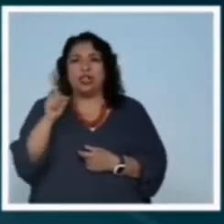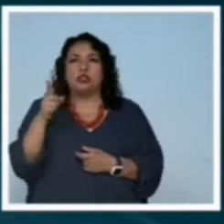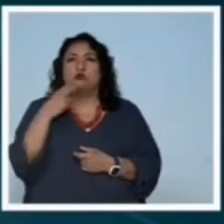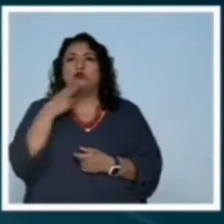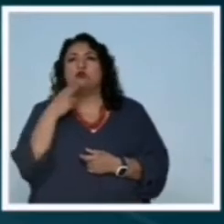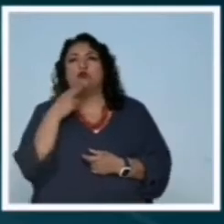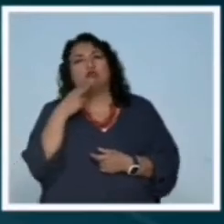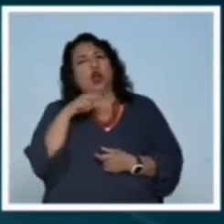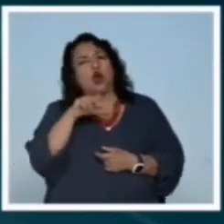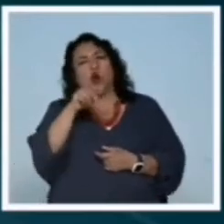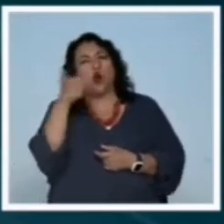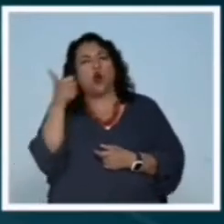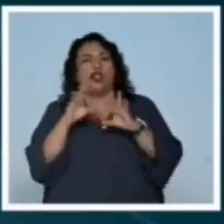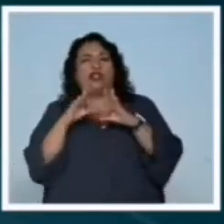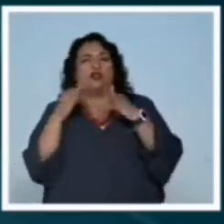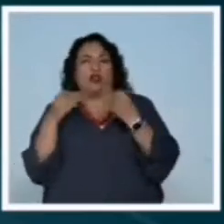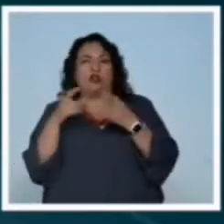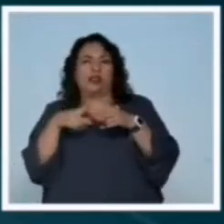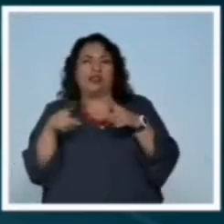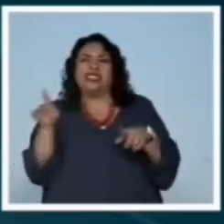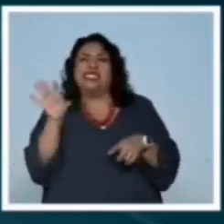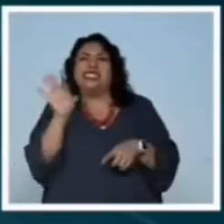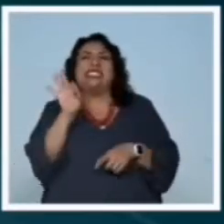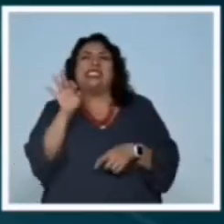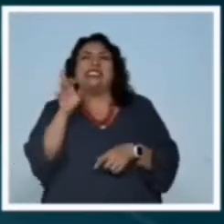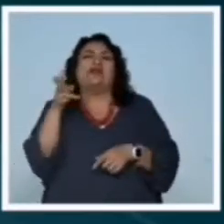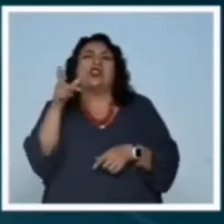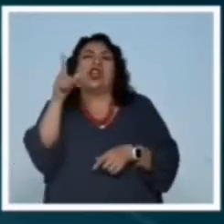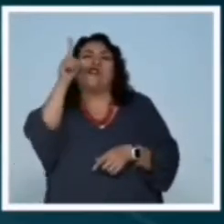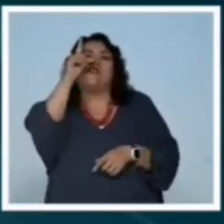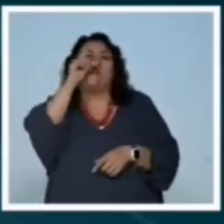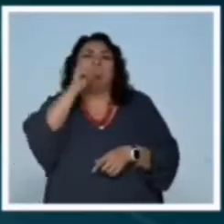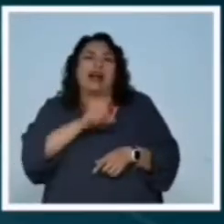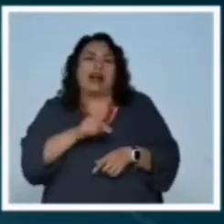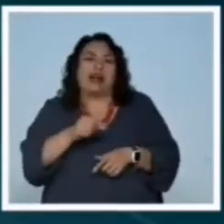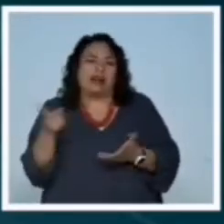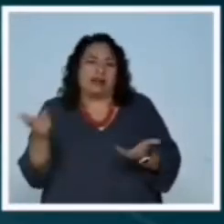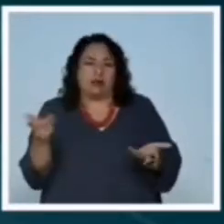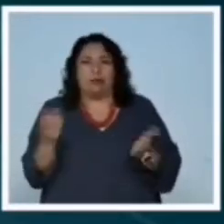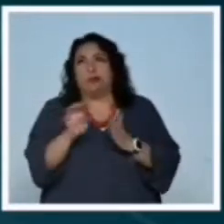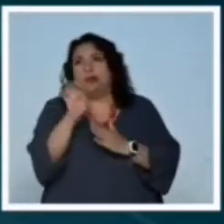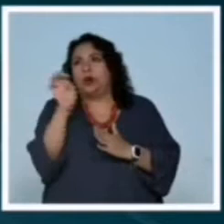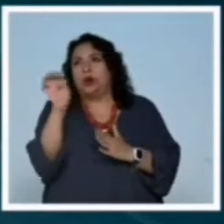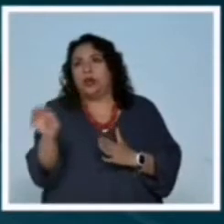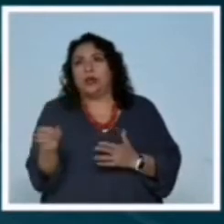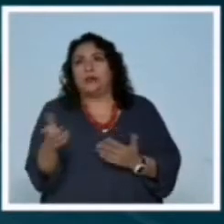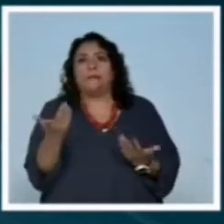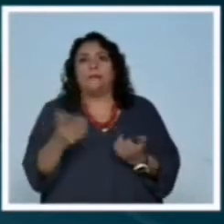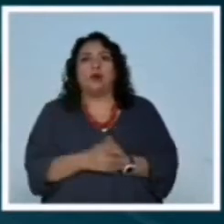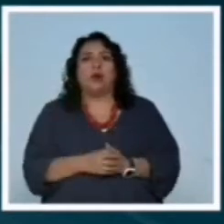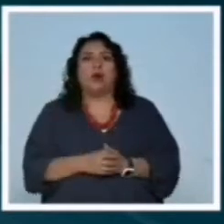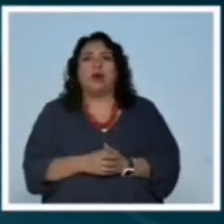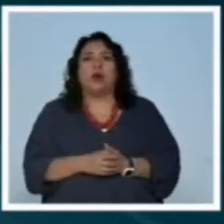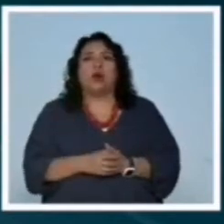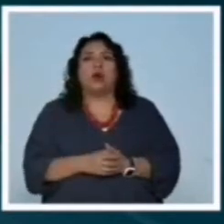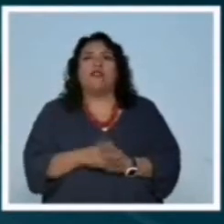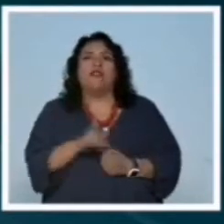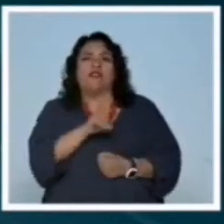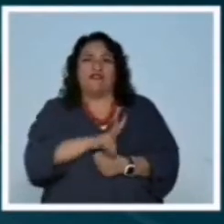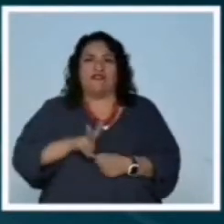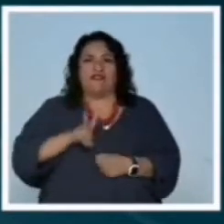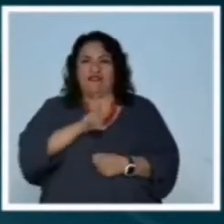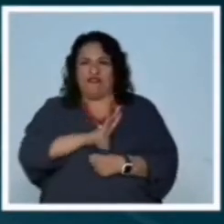otros métodos que a lo mejor no tienen tanta legalidad como por ejemplo algún tipo de envenenamiento